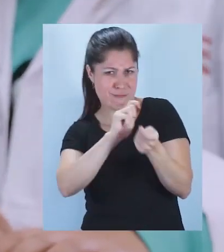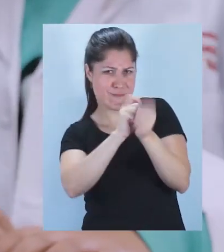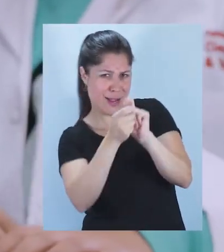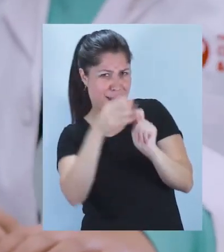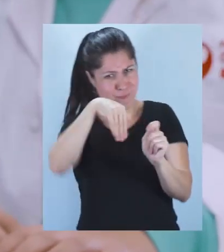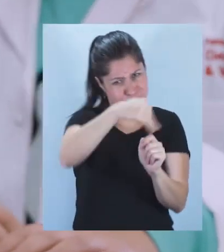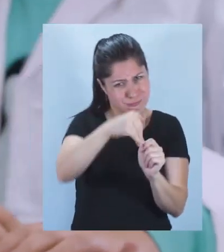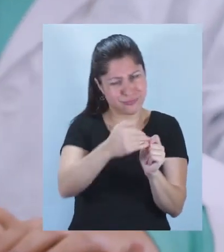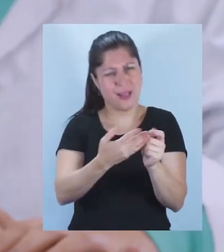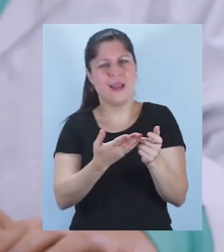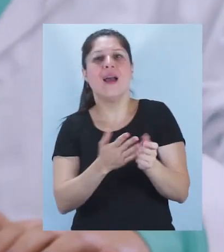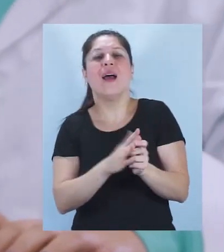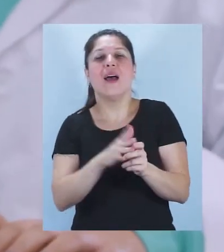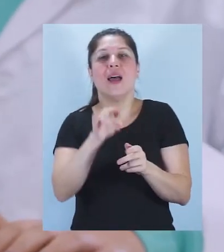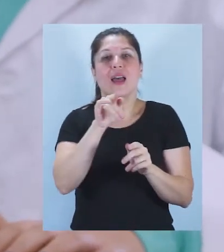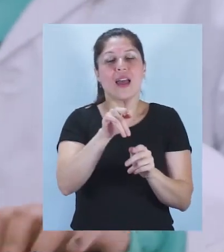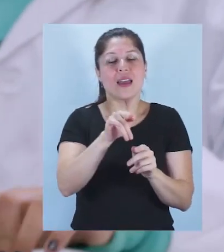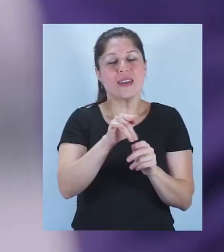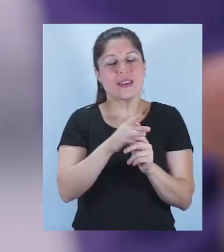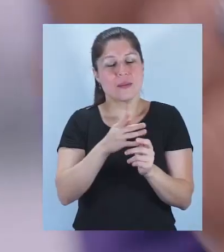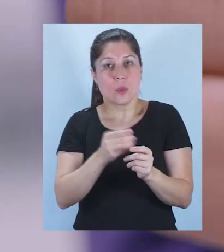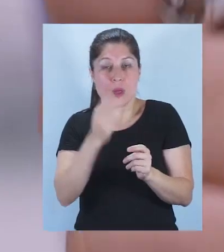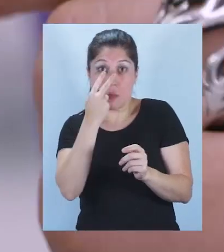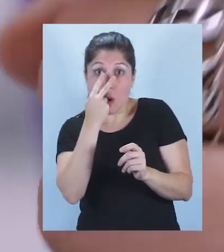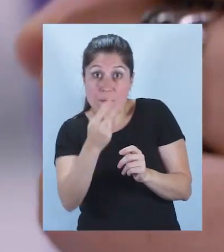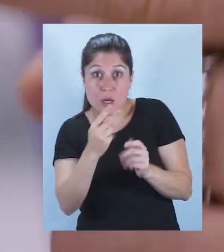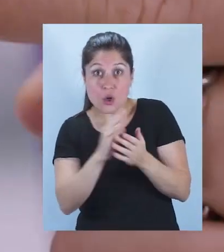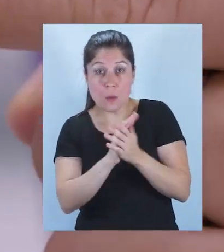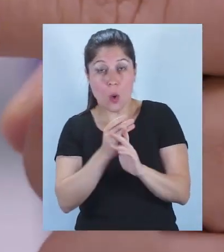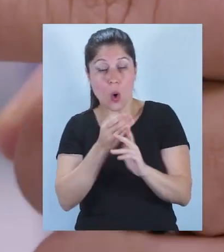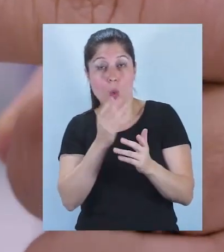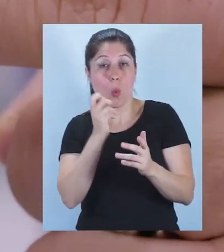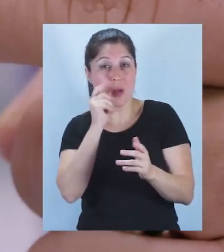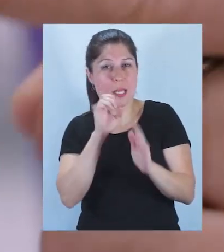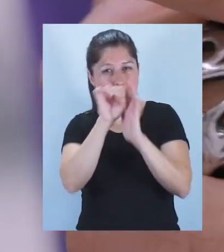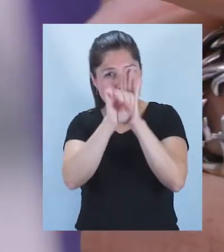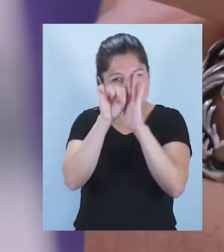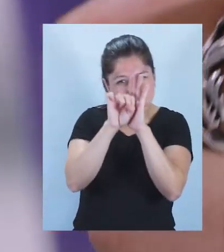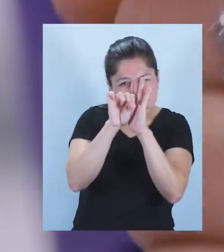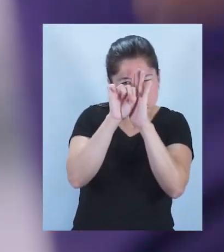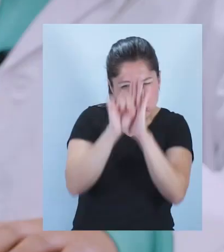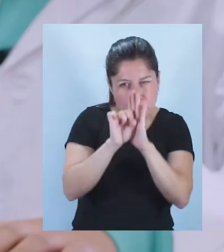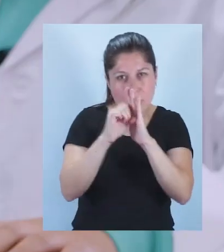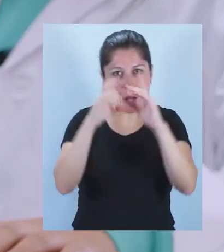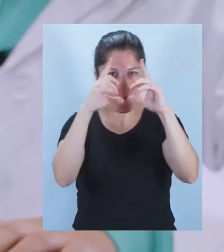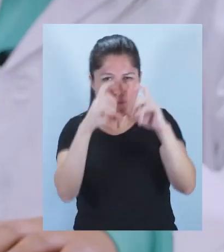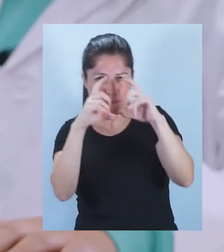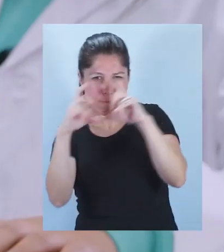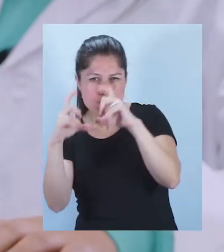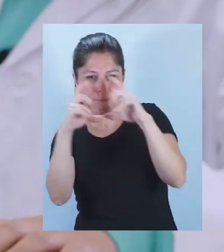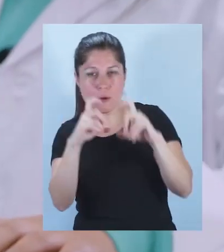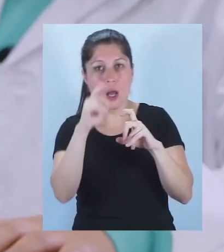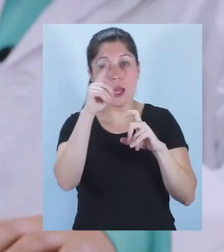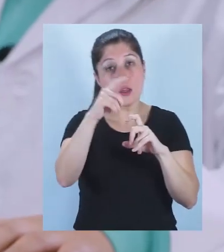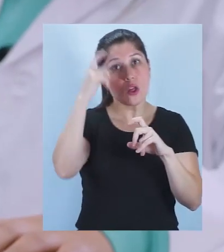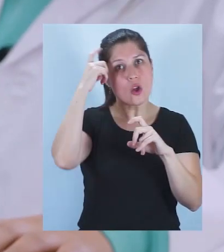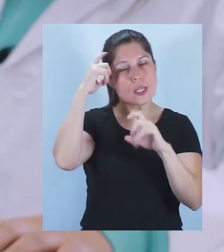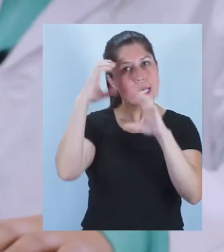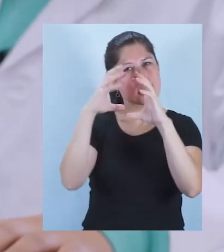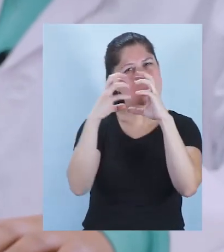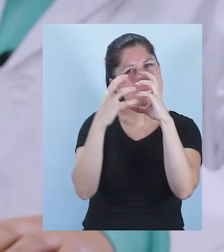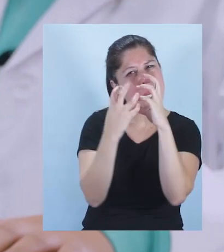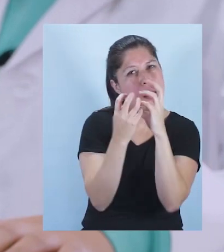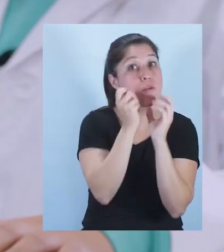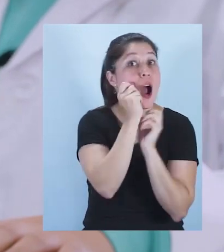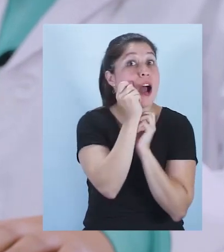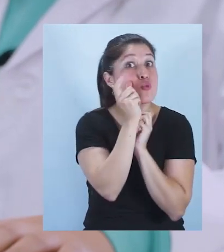llamarla, tiene varios componentes. Aquí podemos ver la cámara. La cámara es la que toma las imágenes. Esas imágenes van a dar a este pequeño cerebro azul que está